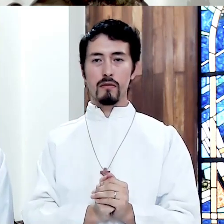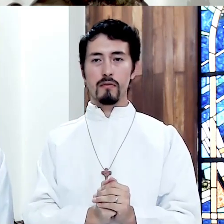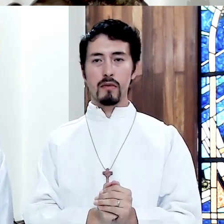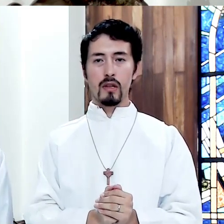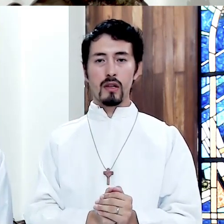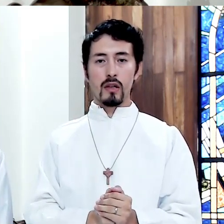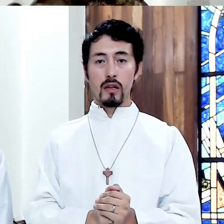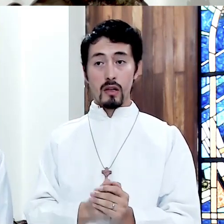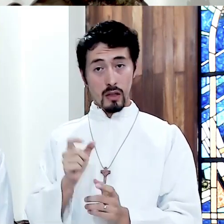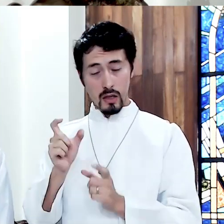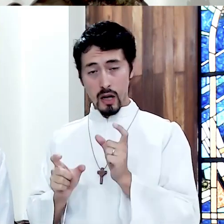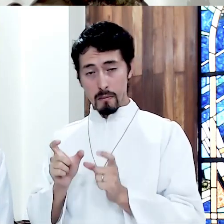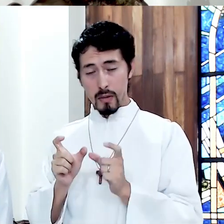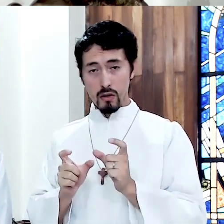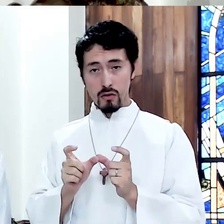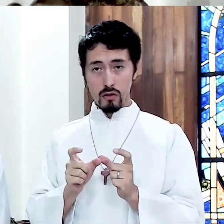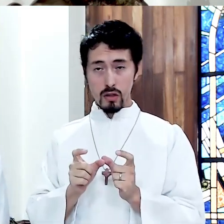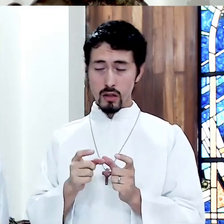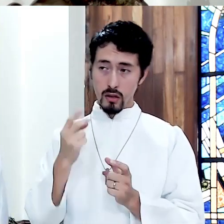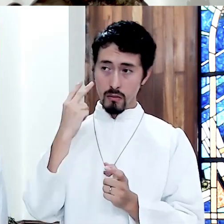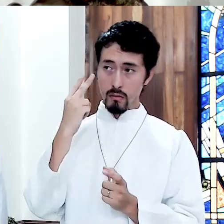veras, cuánto lo amaba.